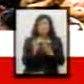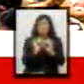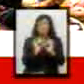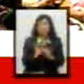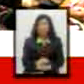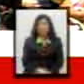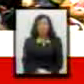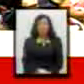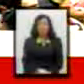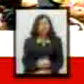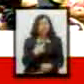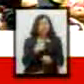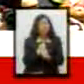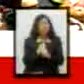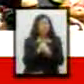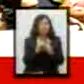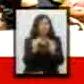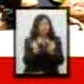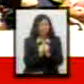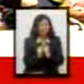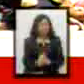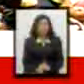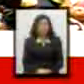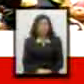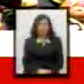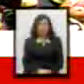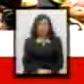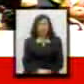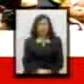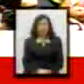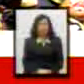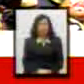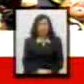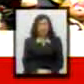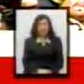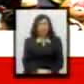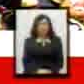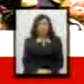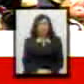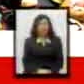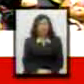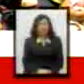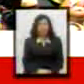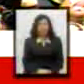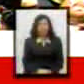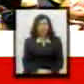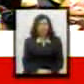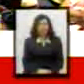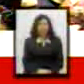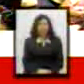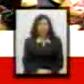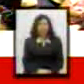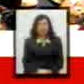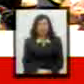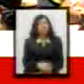respecto al trabajo de los consultores la consultoría en estas dos últimas exposiciones eh No